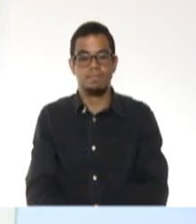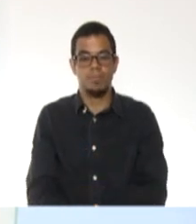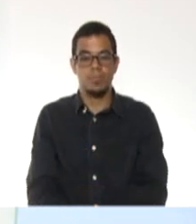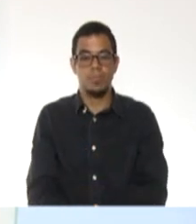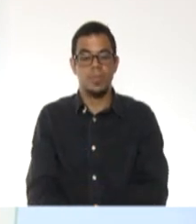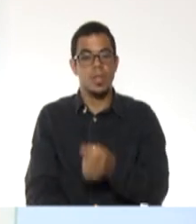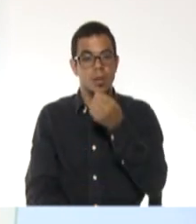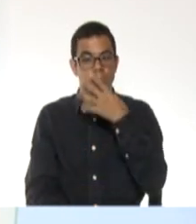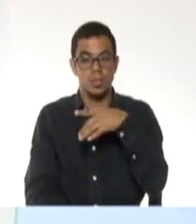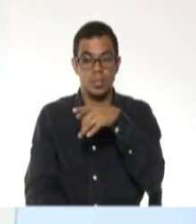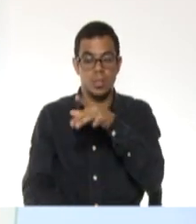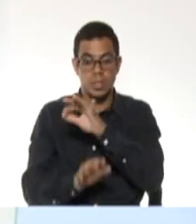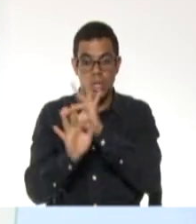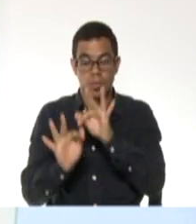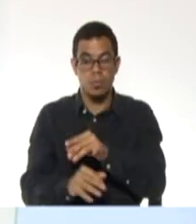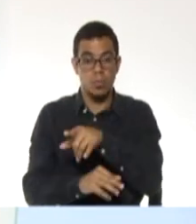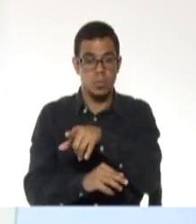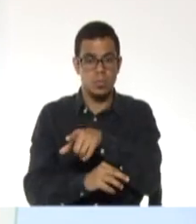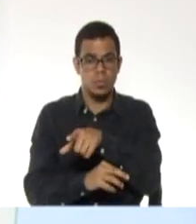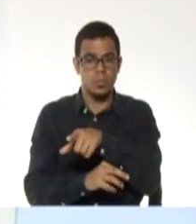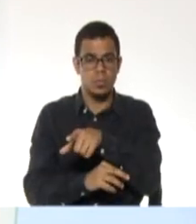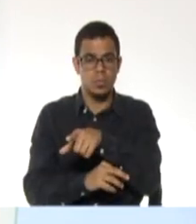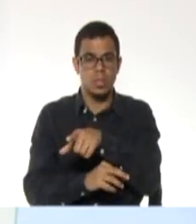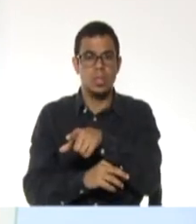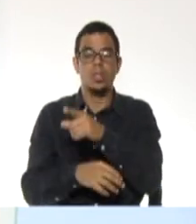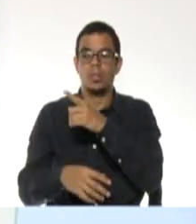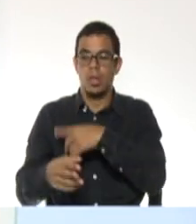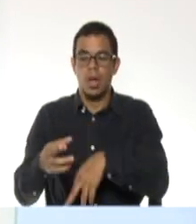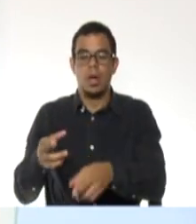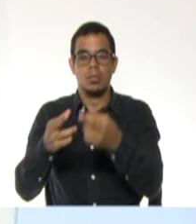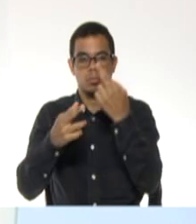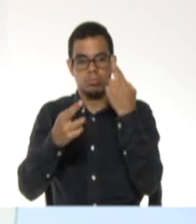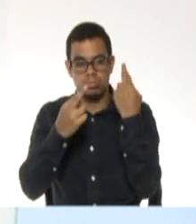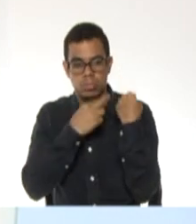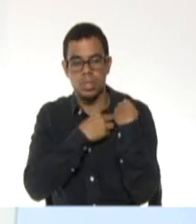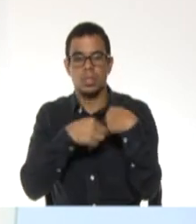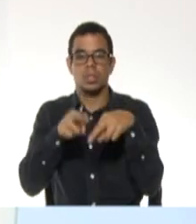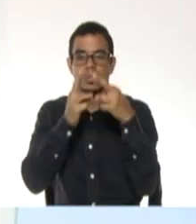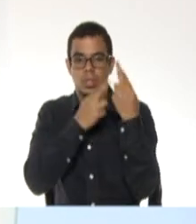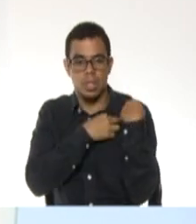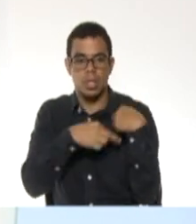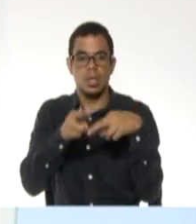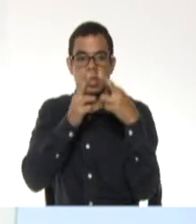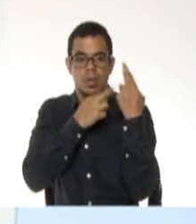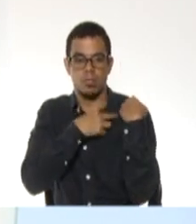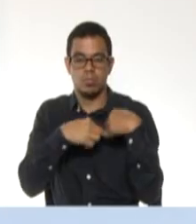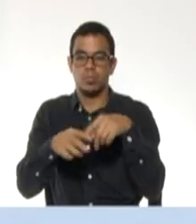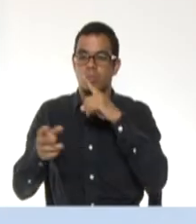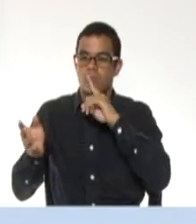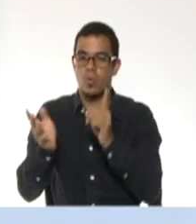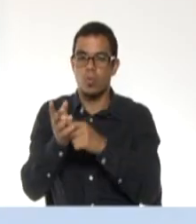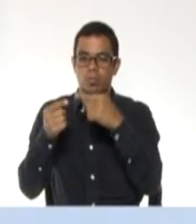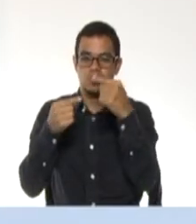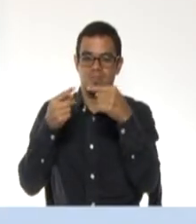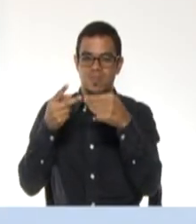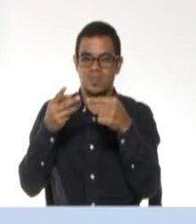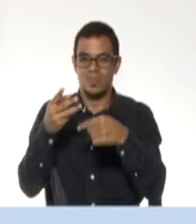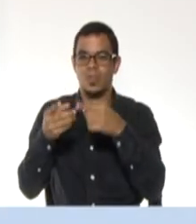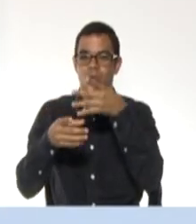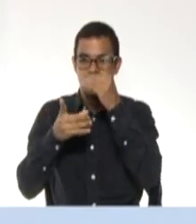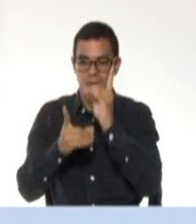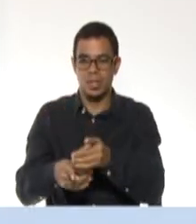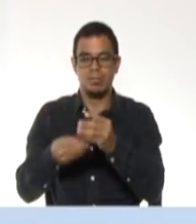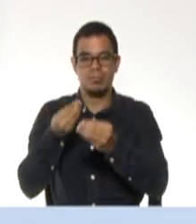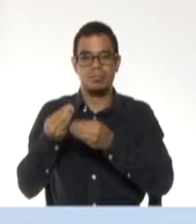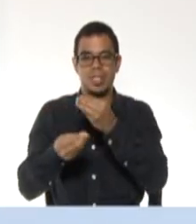de esa manera ellos van a poder ir asumiendo las diferentes responsabilidades en los deberes que deben realizar en